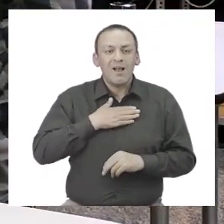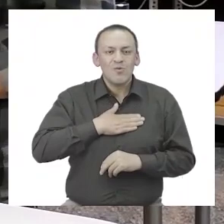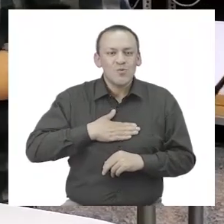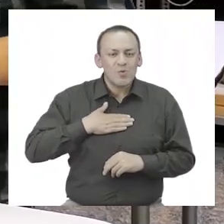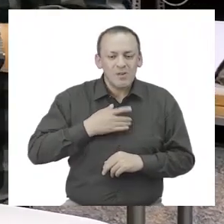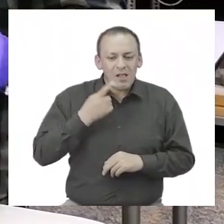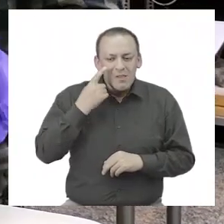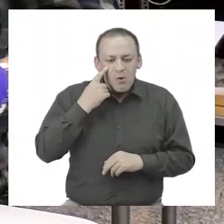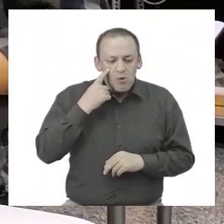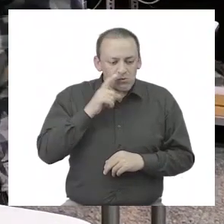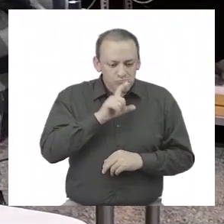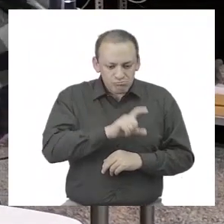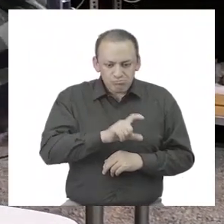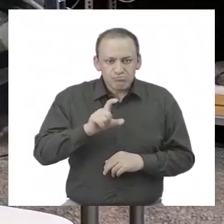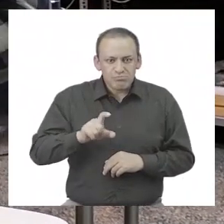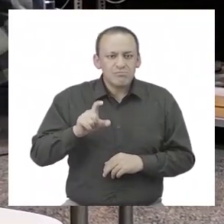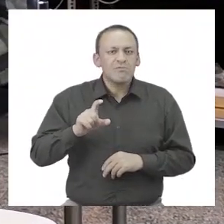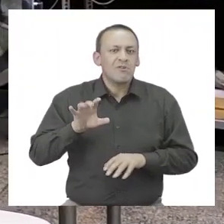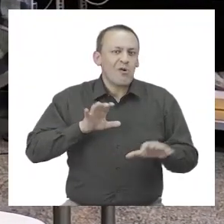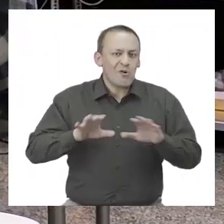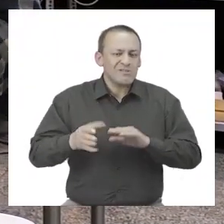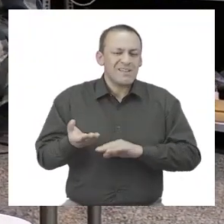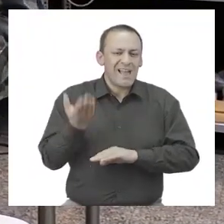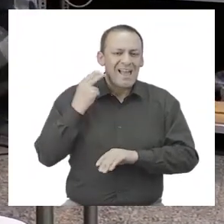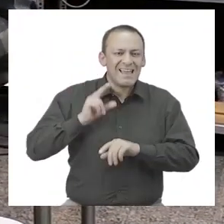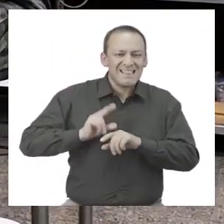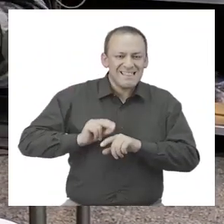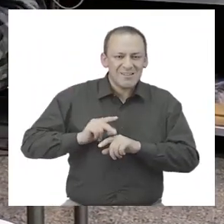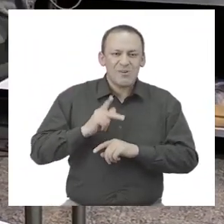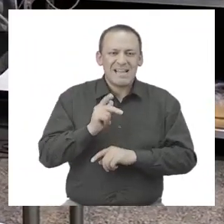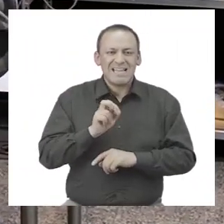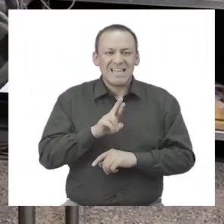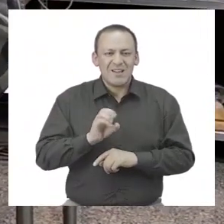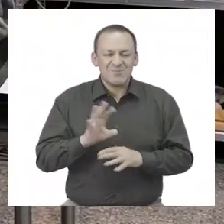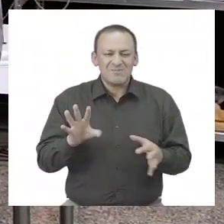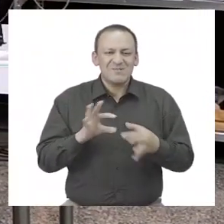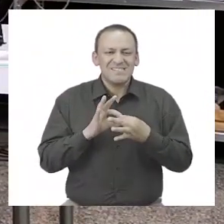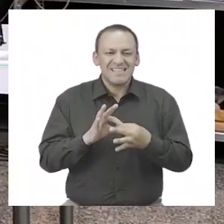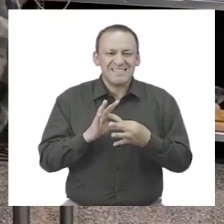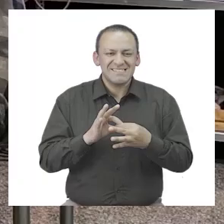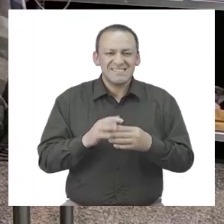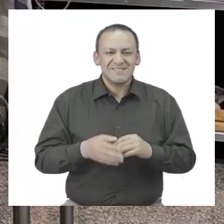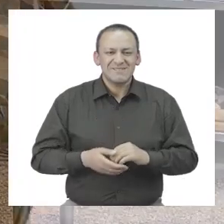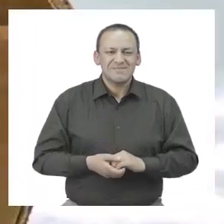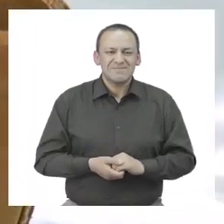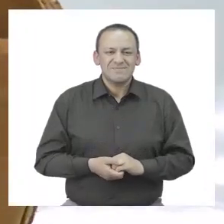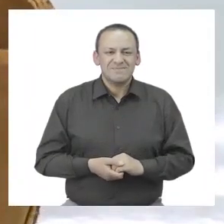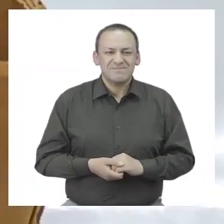gustado, ¿no es cierto?, conocer un poco más sobre estos artefactos, en este caso el quero. Muchas gracias.